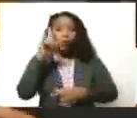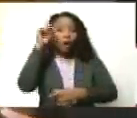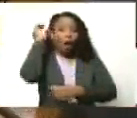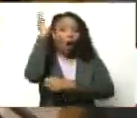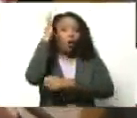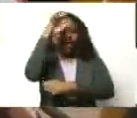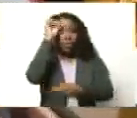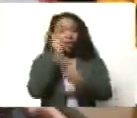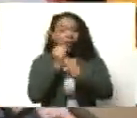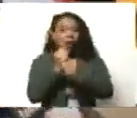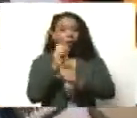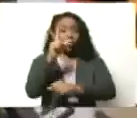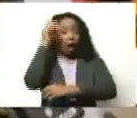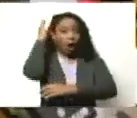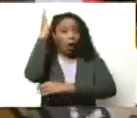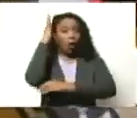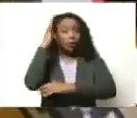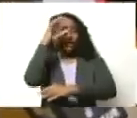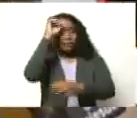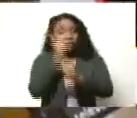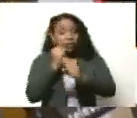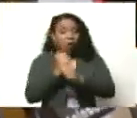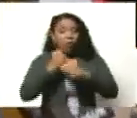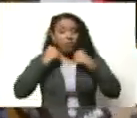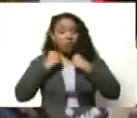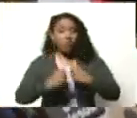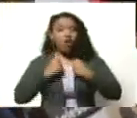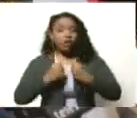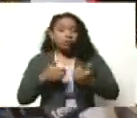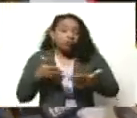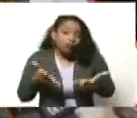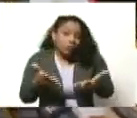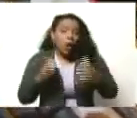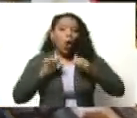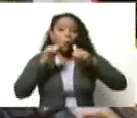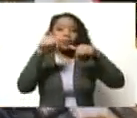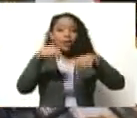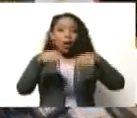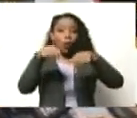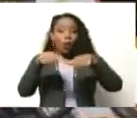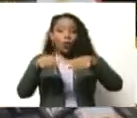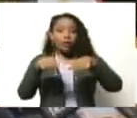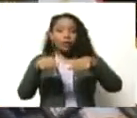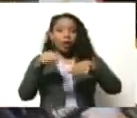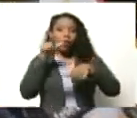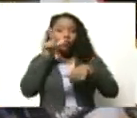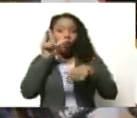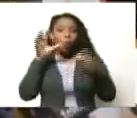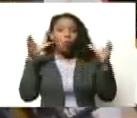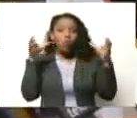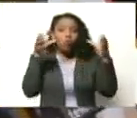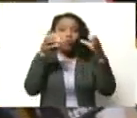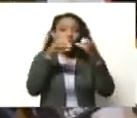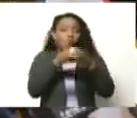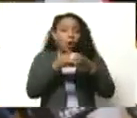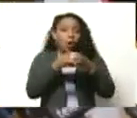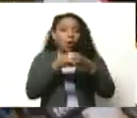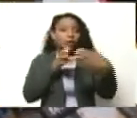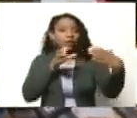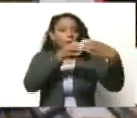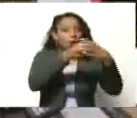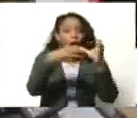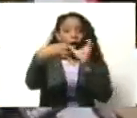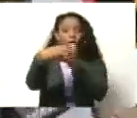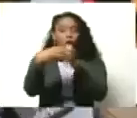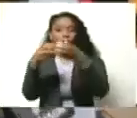trabajo, es una jornada intensa, bueno, que empieza ahora precisamente con un conjunto de reuniones bilaterales,